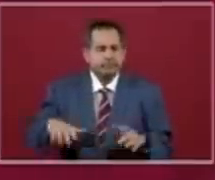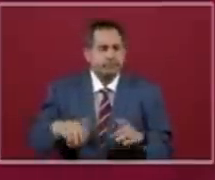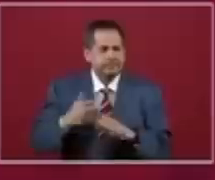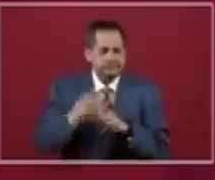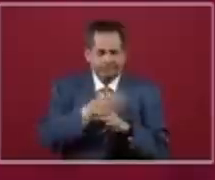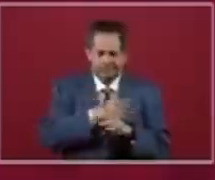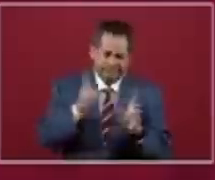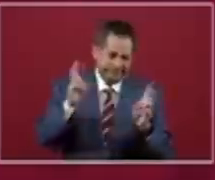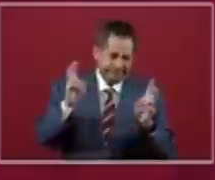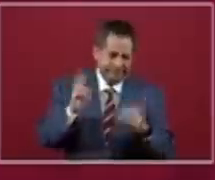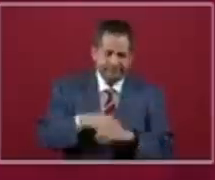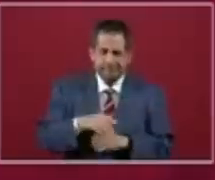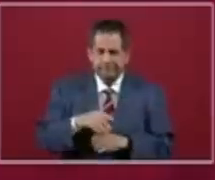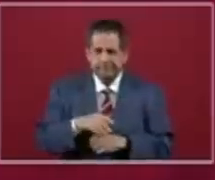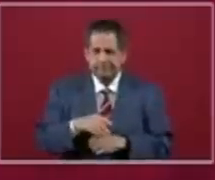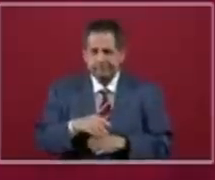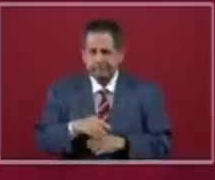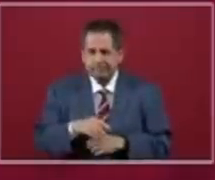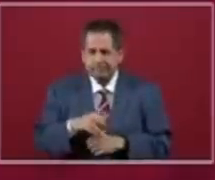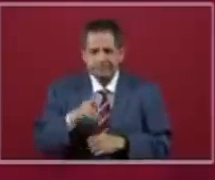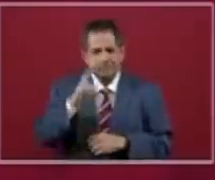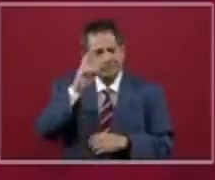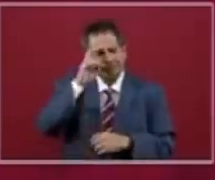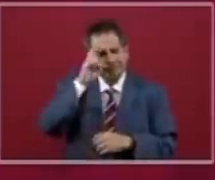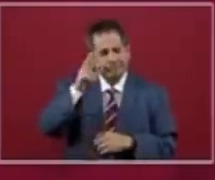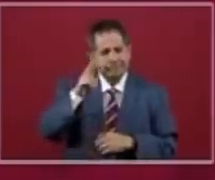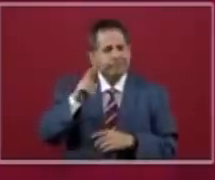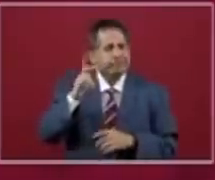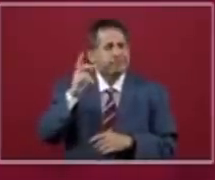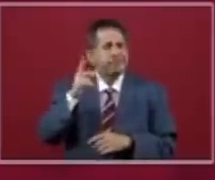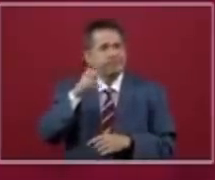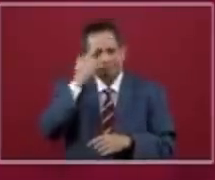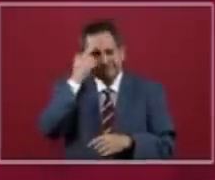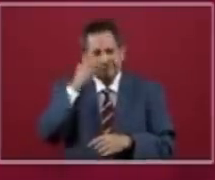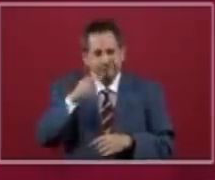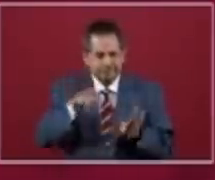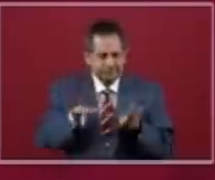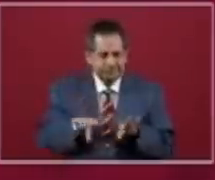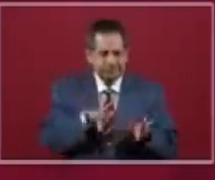prohibió que se escucharan las cintas de